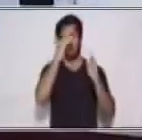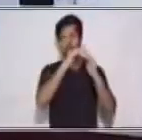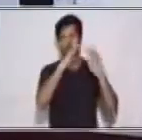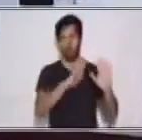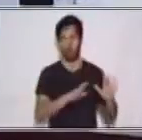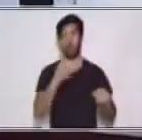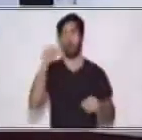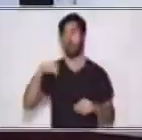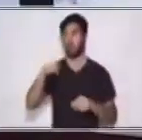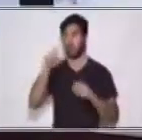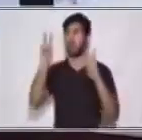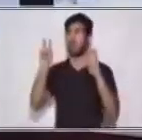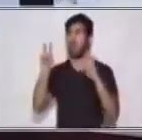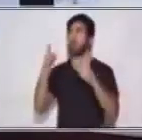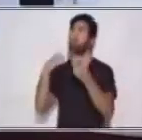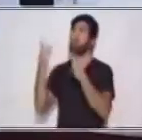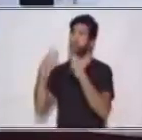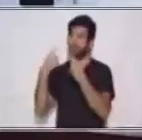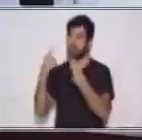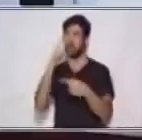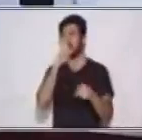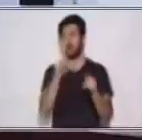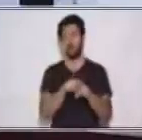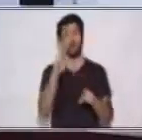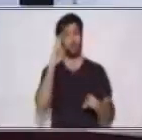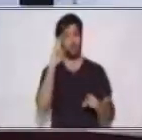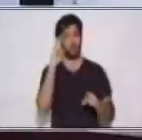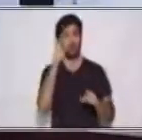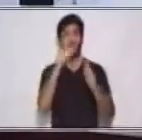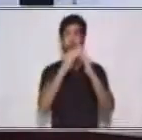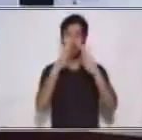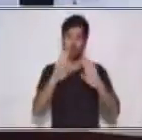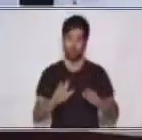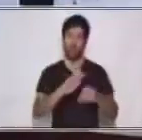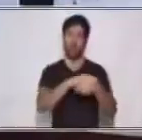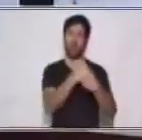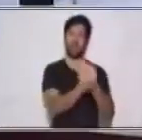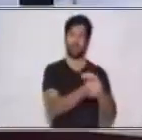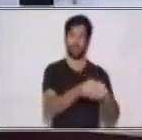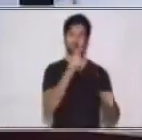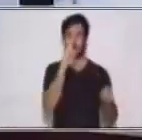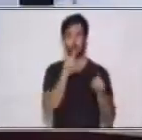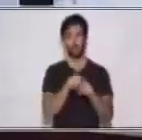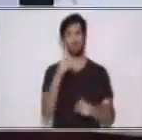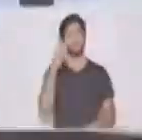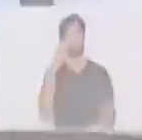y lávate las manos constantemente y quédate en casa. Hasta una próxima oportunidad.